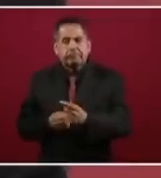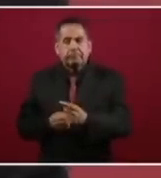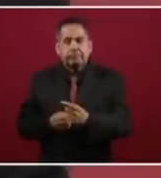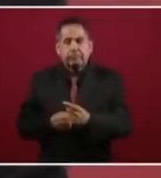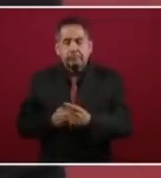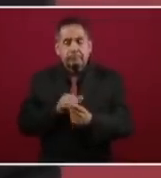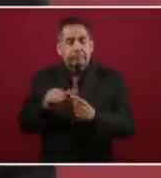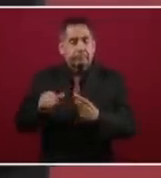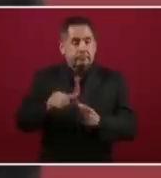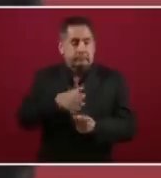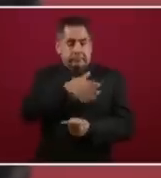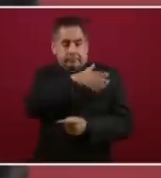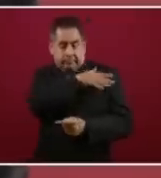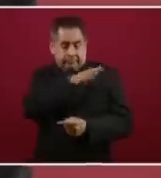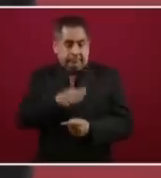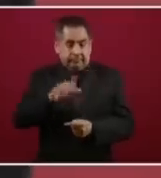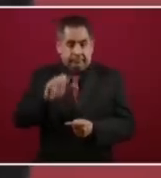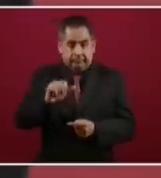al general Cárdenas,